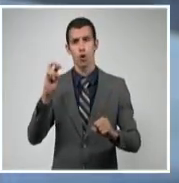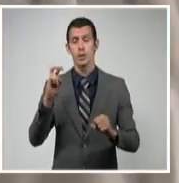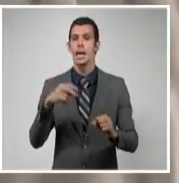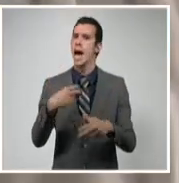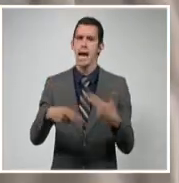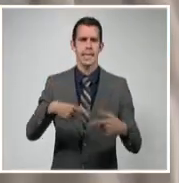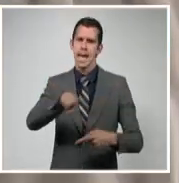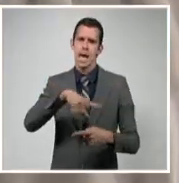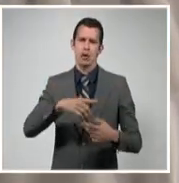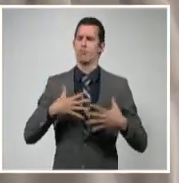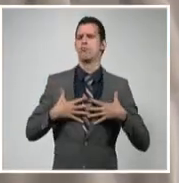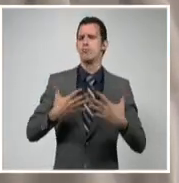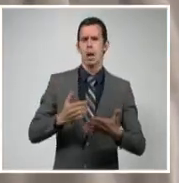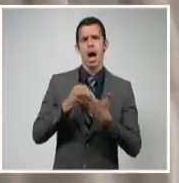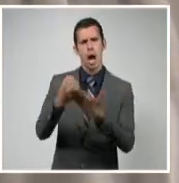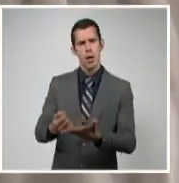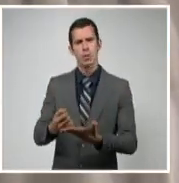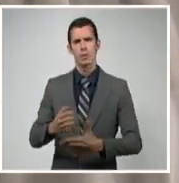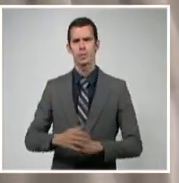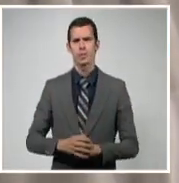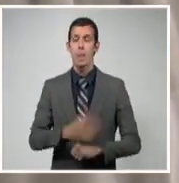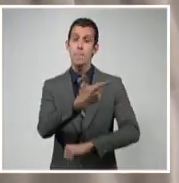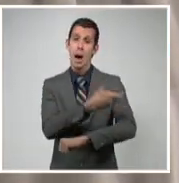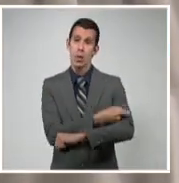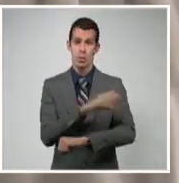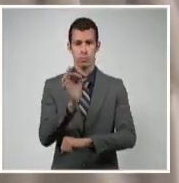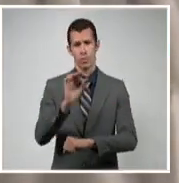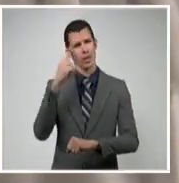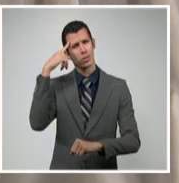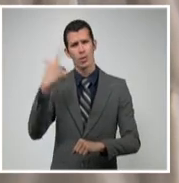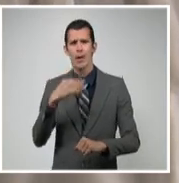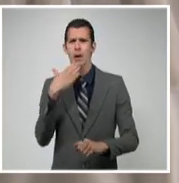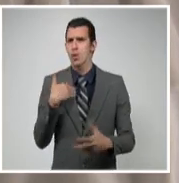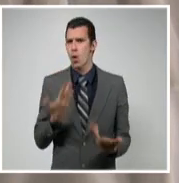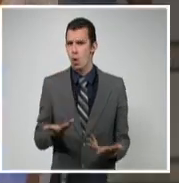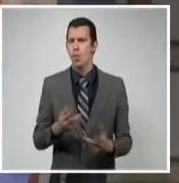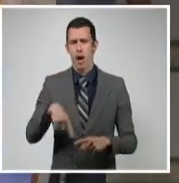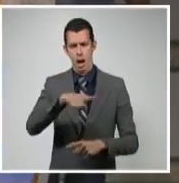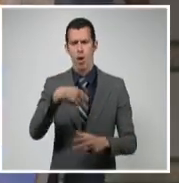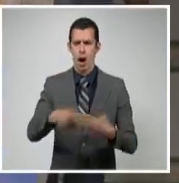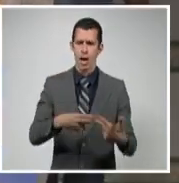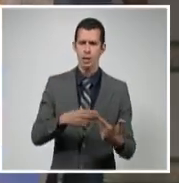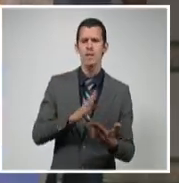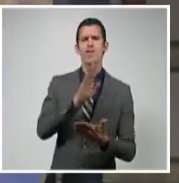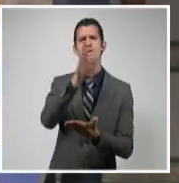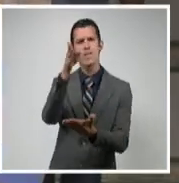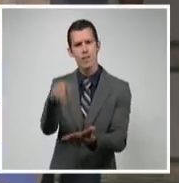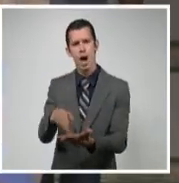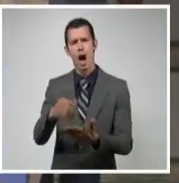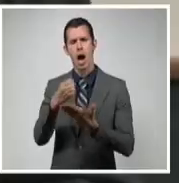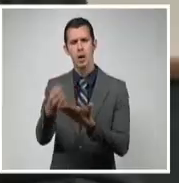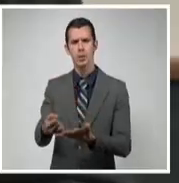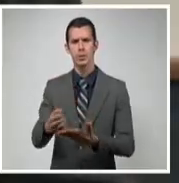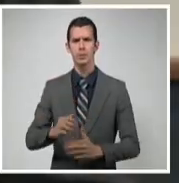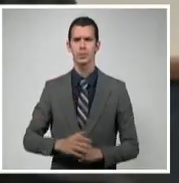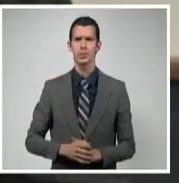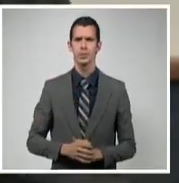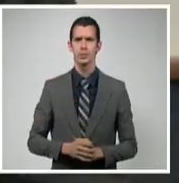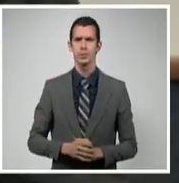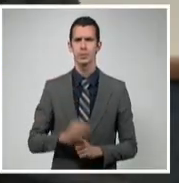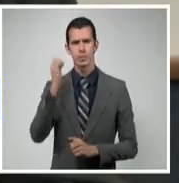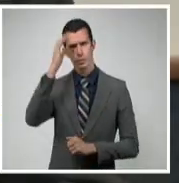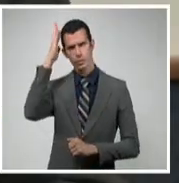vacuna. Desde el Grupo de Trabajo Temporal de Enfrentamiento a la COVID-19 damos la bienvenida a la patria a